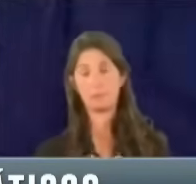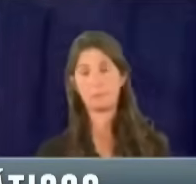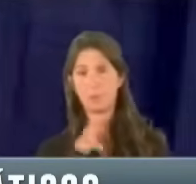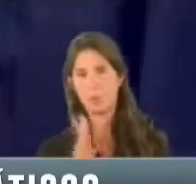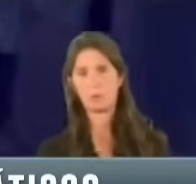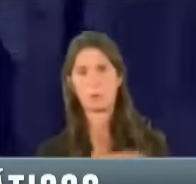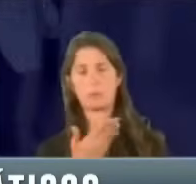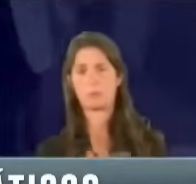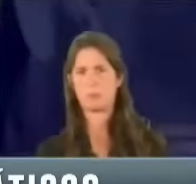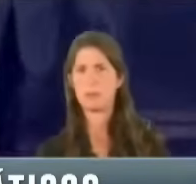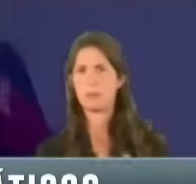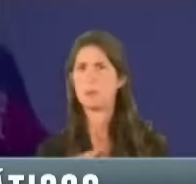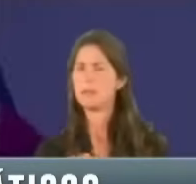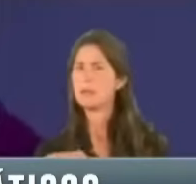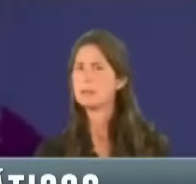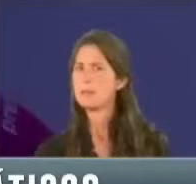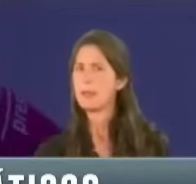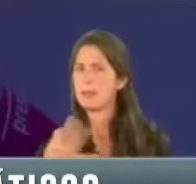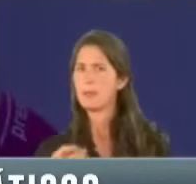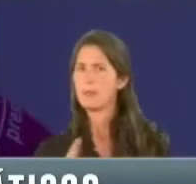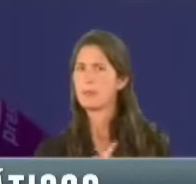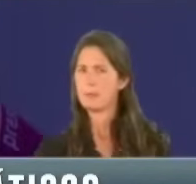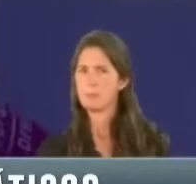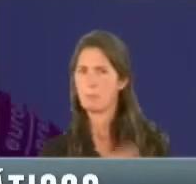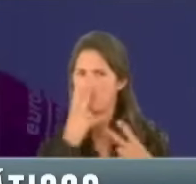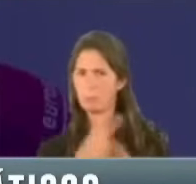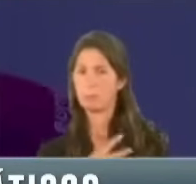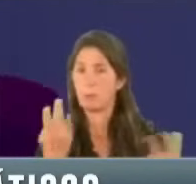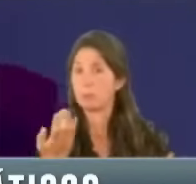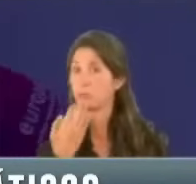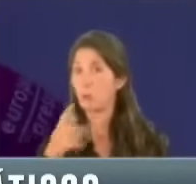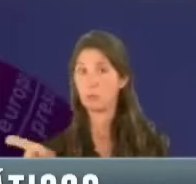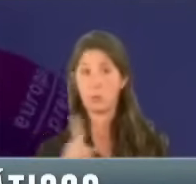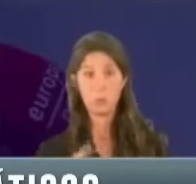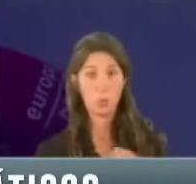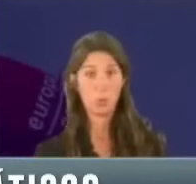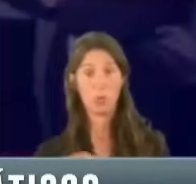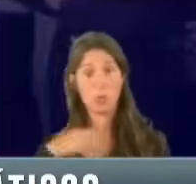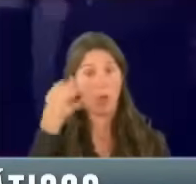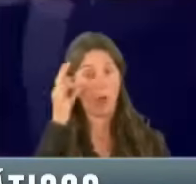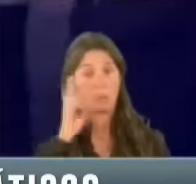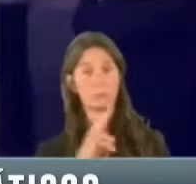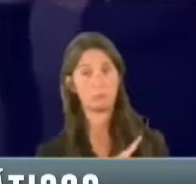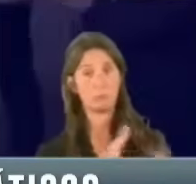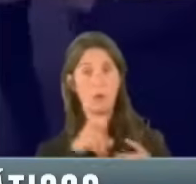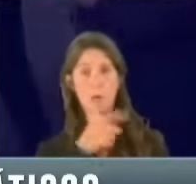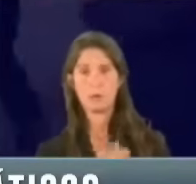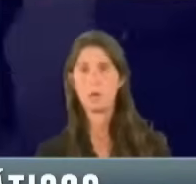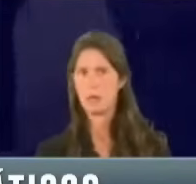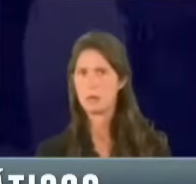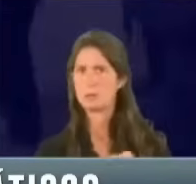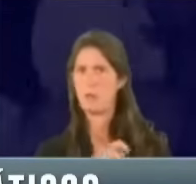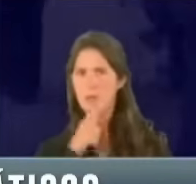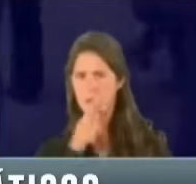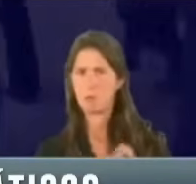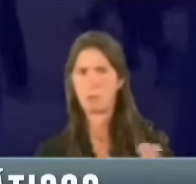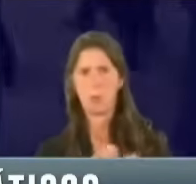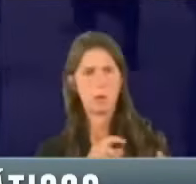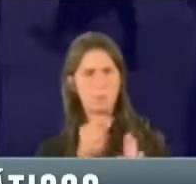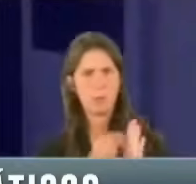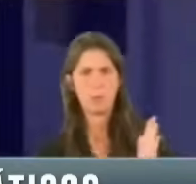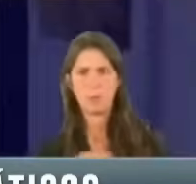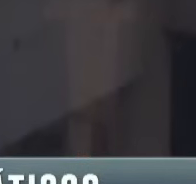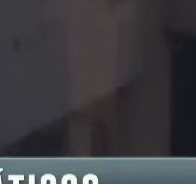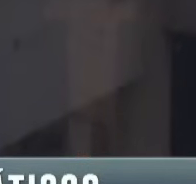públicas en caso de no hacerlo Alvarez ha asegurado que España tomará todas las medidas necesarias para defender la dignidad y la soberanía nacional de nuestro